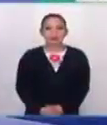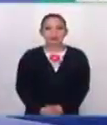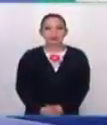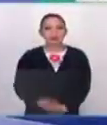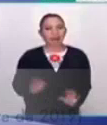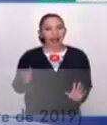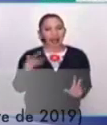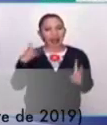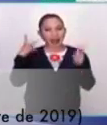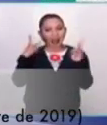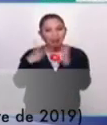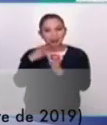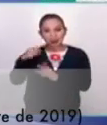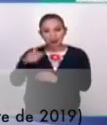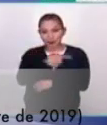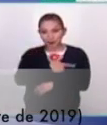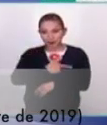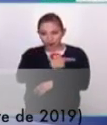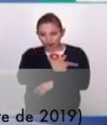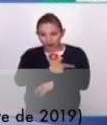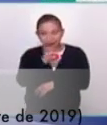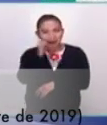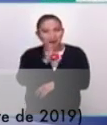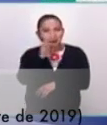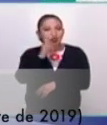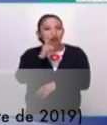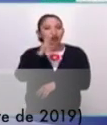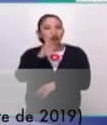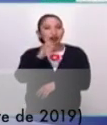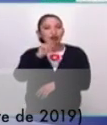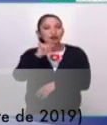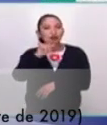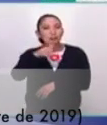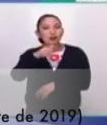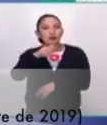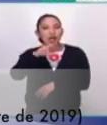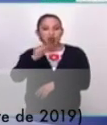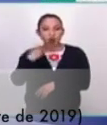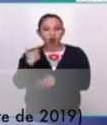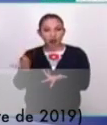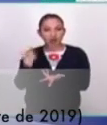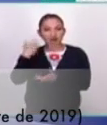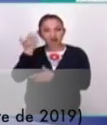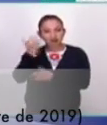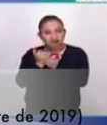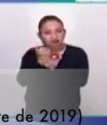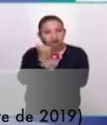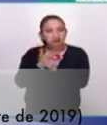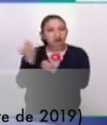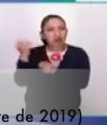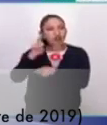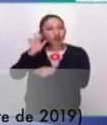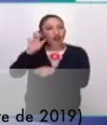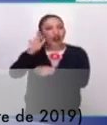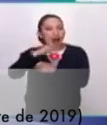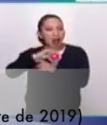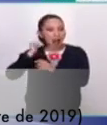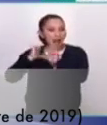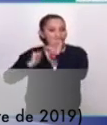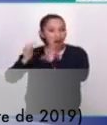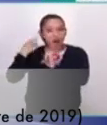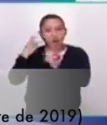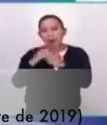pues ya está aquí con nosotros y nos da muchísimo gusto, como siempre, el doctor Arturo Montero, doctor en antropología. Y en esta ocasión nos va a